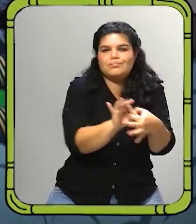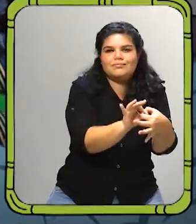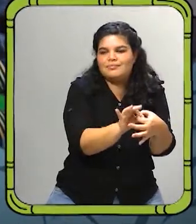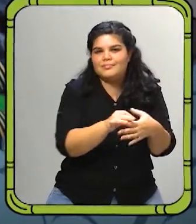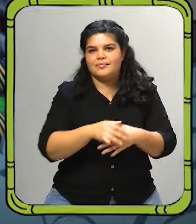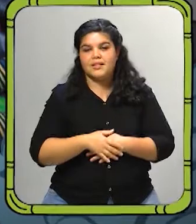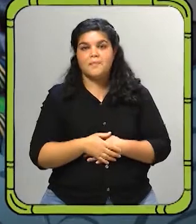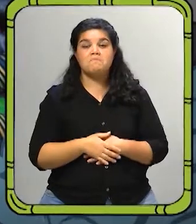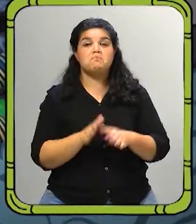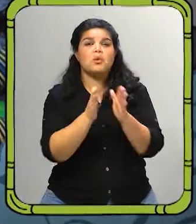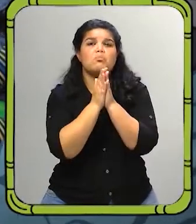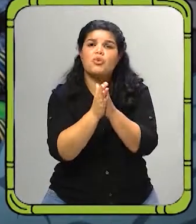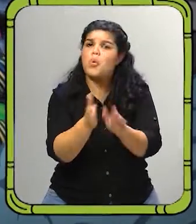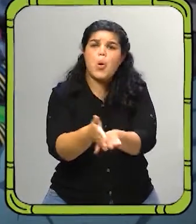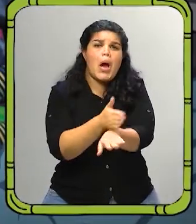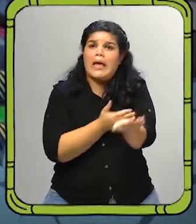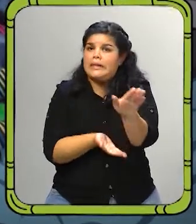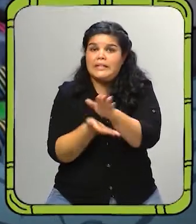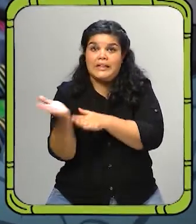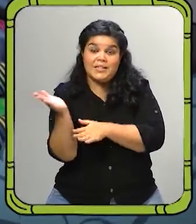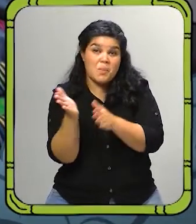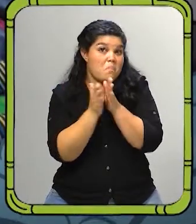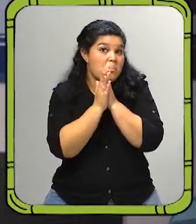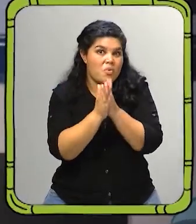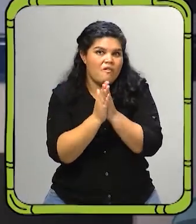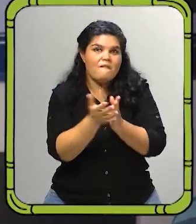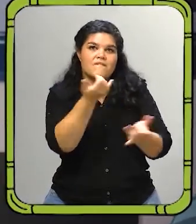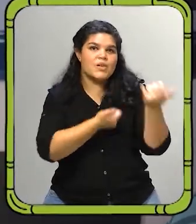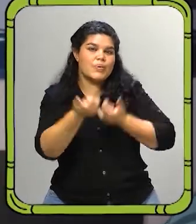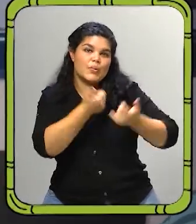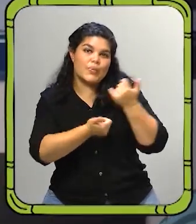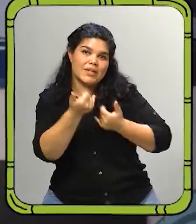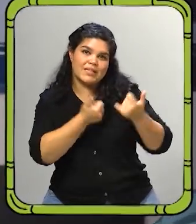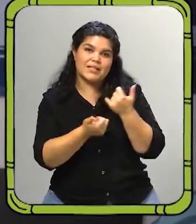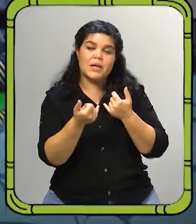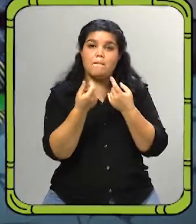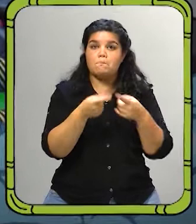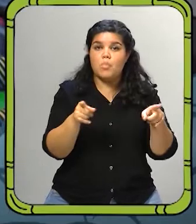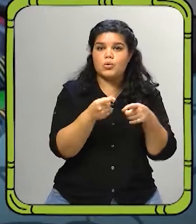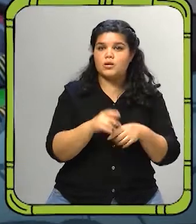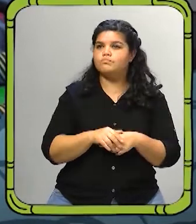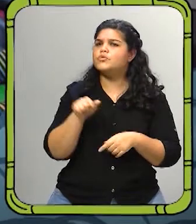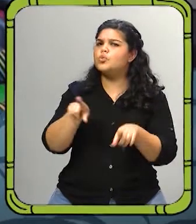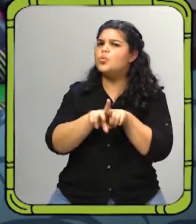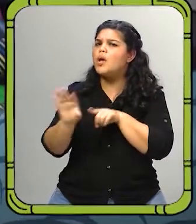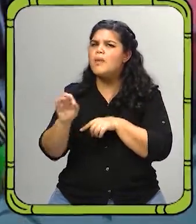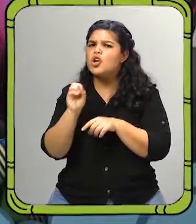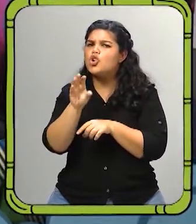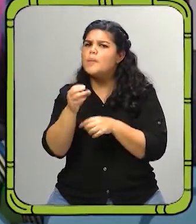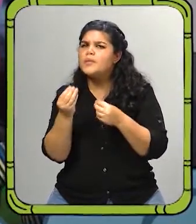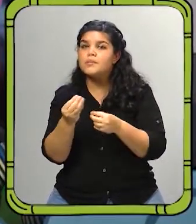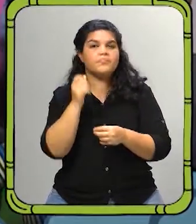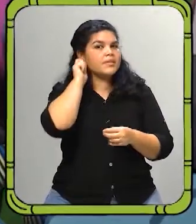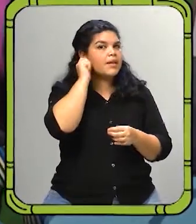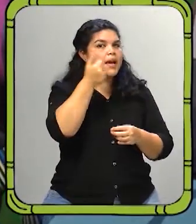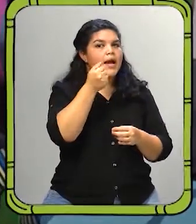antes de irte nos dejes una canción o algo que cantes, porque nos ha encantado estar con vos. Con mi hermano, con ese hermano que toco. ¿Cómo se llama tu hermano? Gabriel. Gabriel,